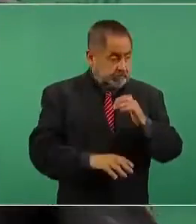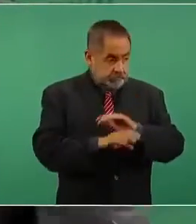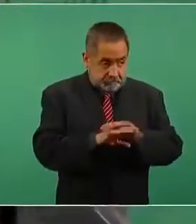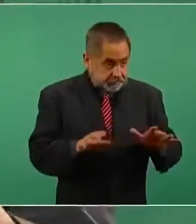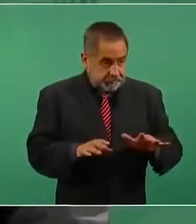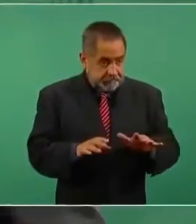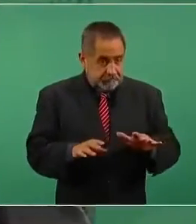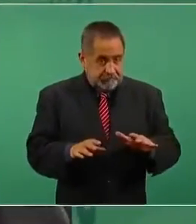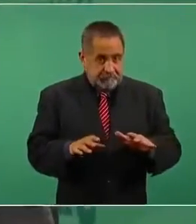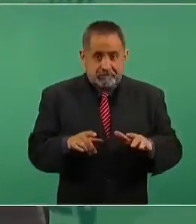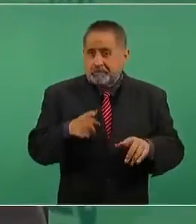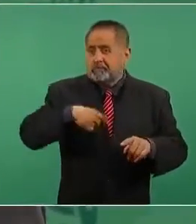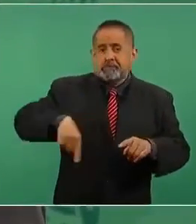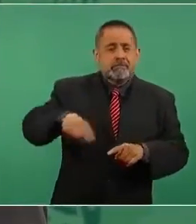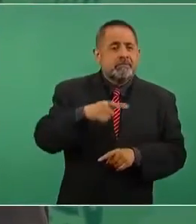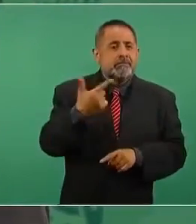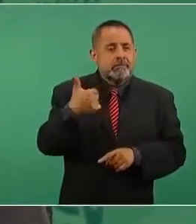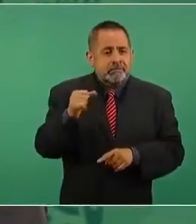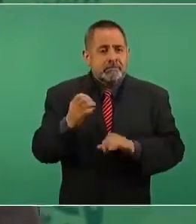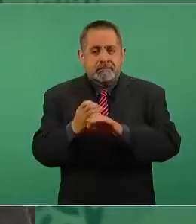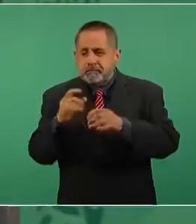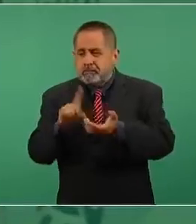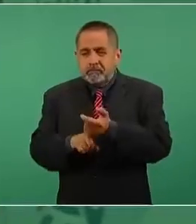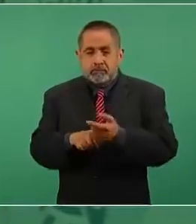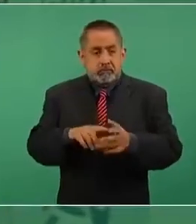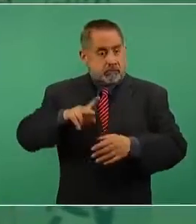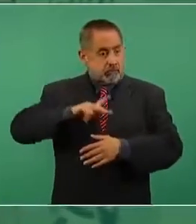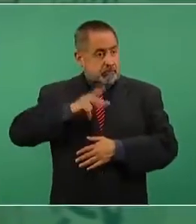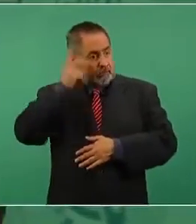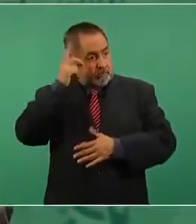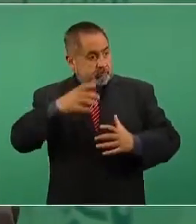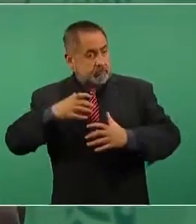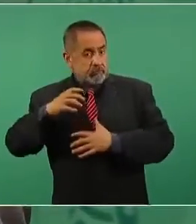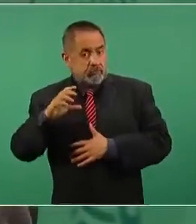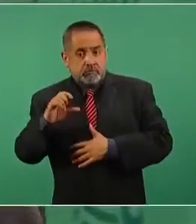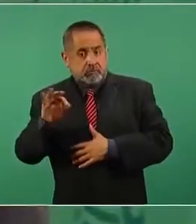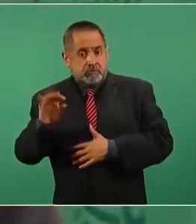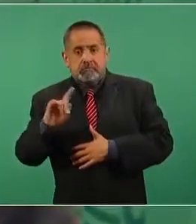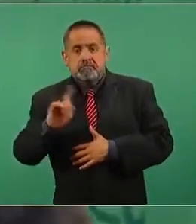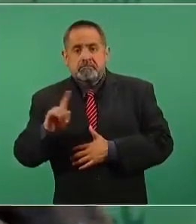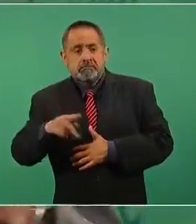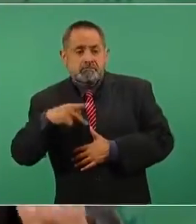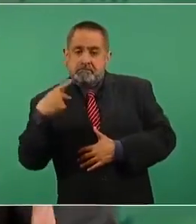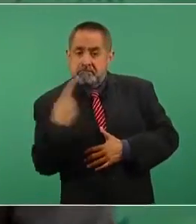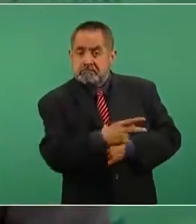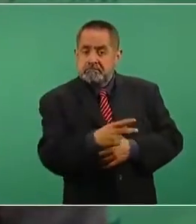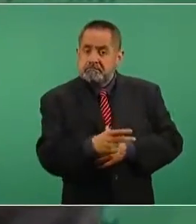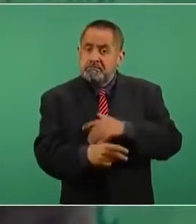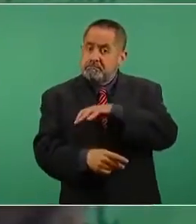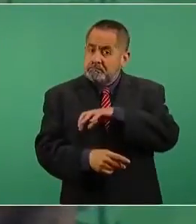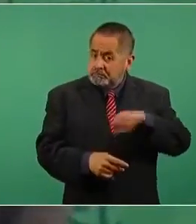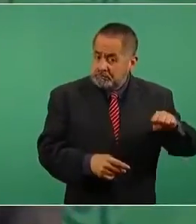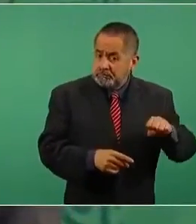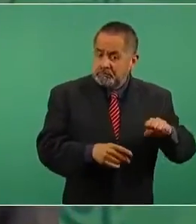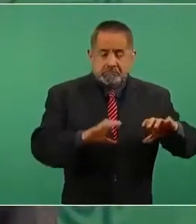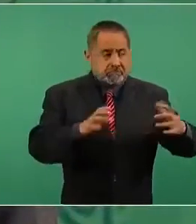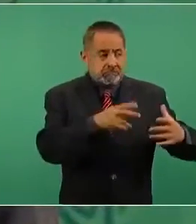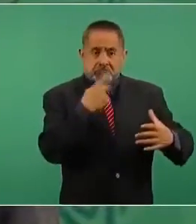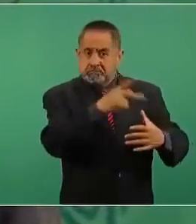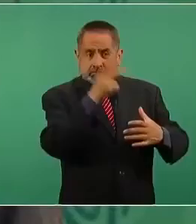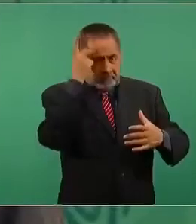todos esos gasoductos no pasaban a la Comisión Federal de Electricidad, se quedaban con las empresas.